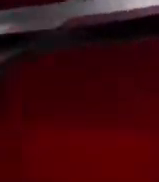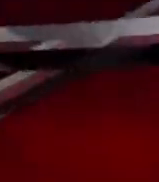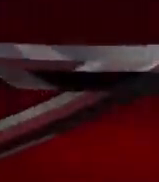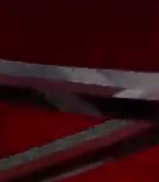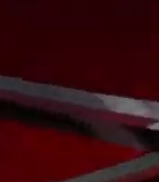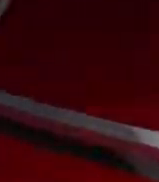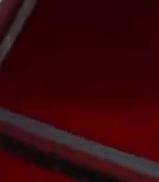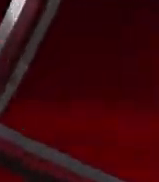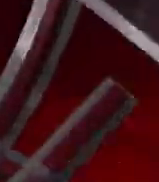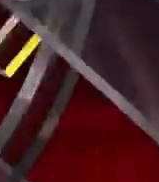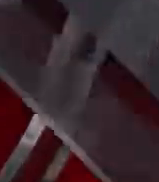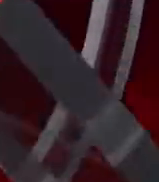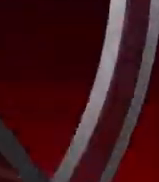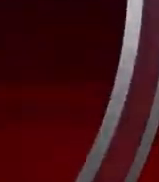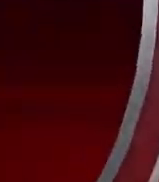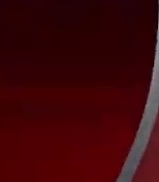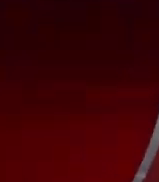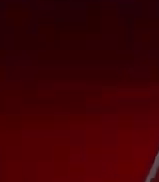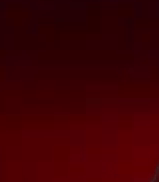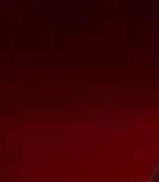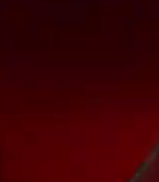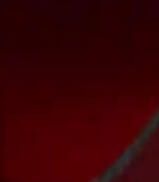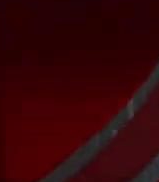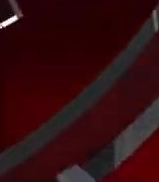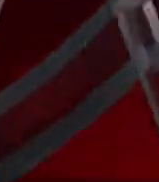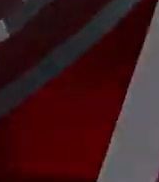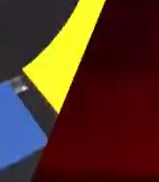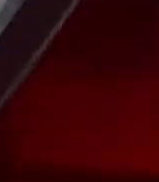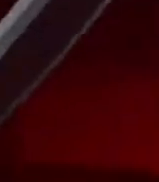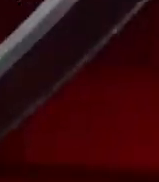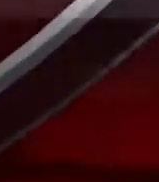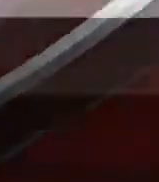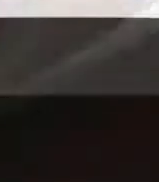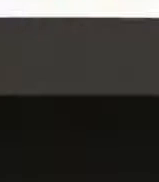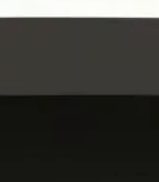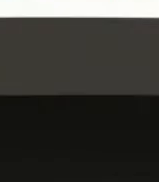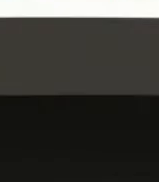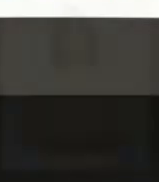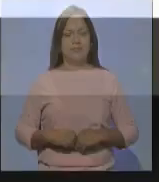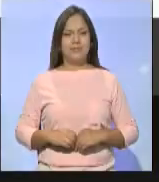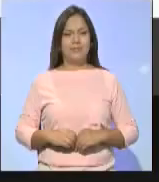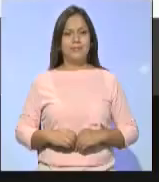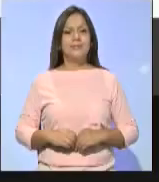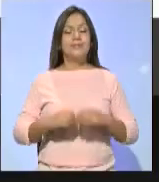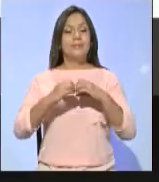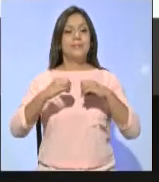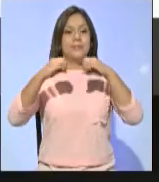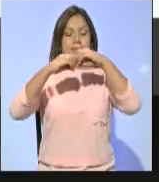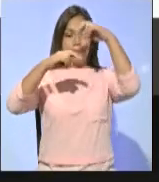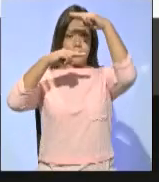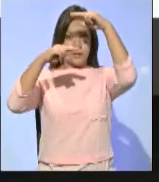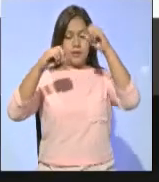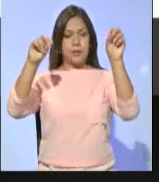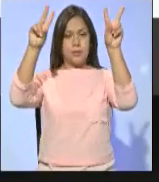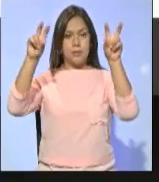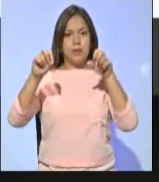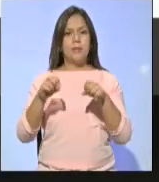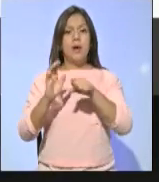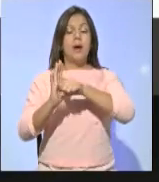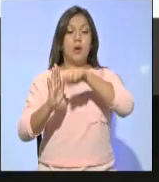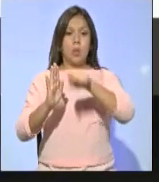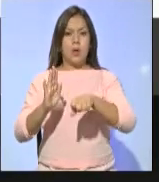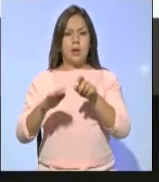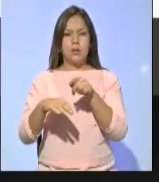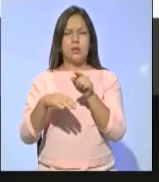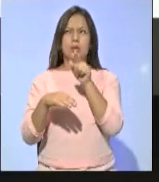Continuamos con TVL Noticias, emisión central. Más noticias. Las acciones de jueces y fiscales